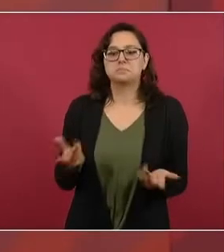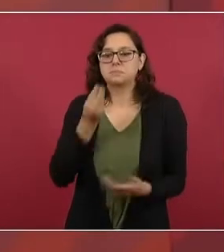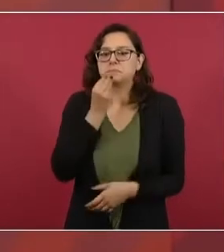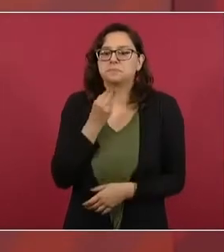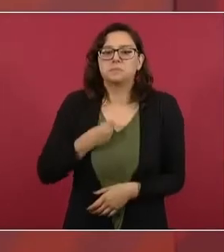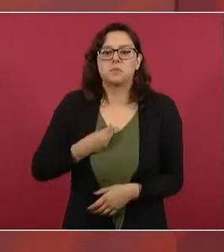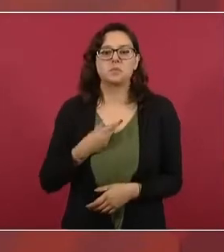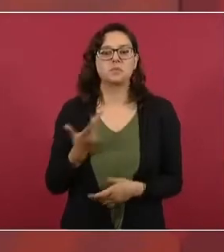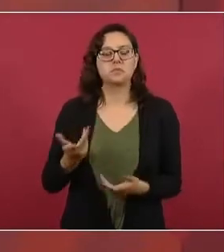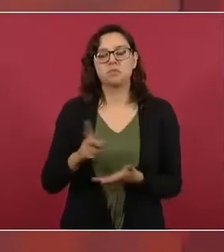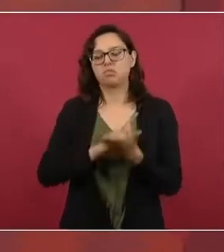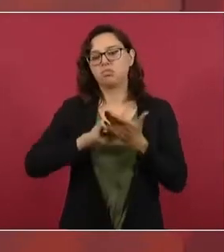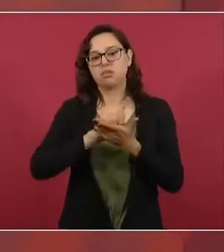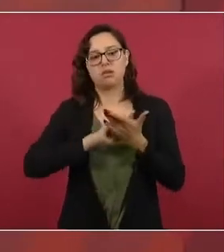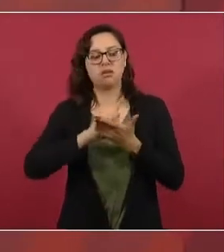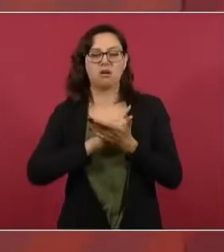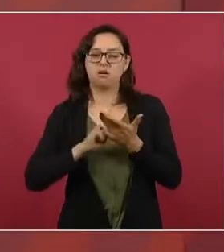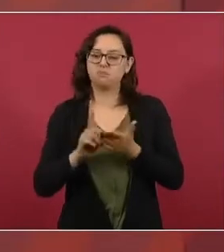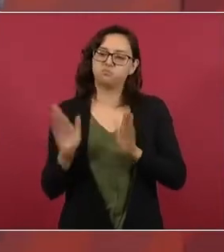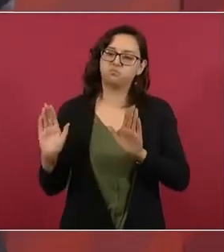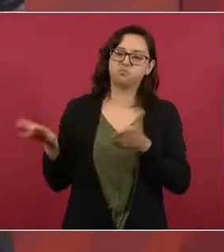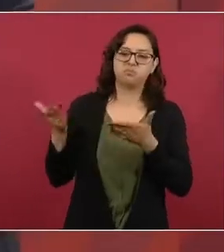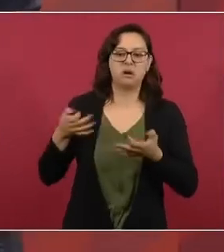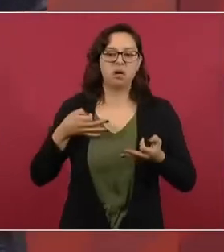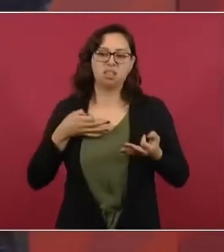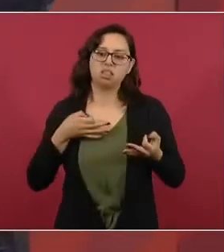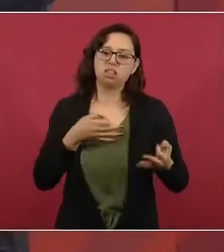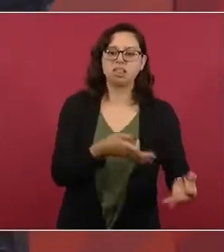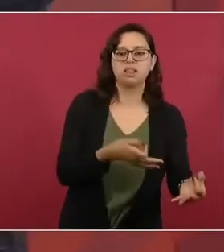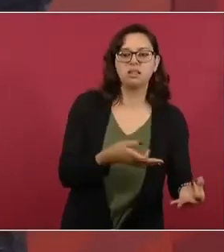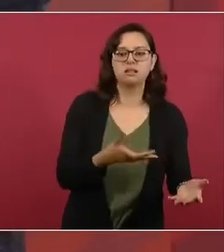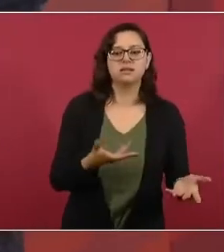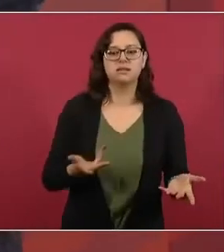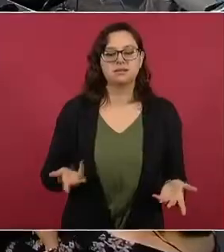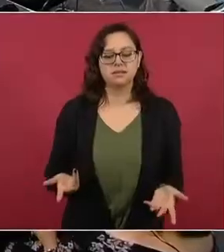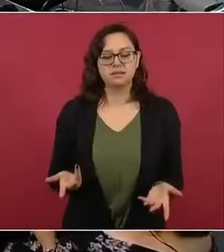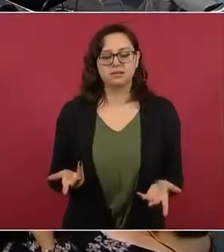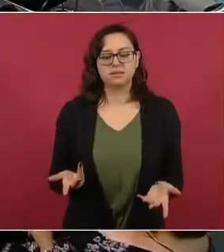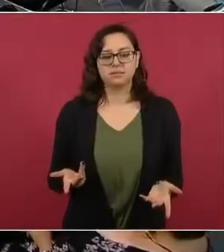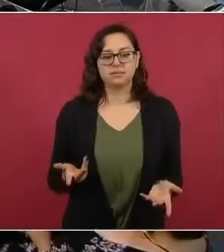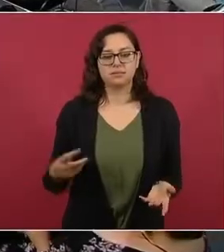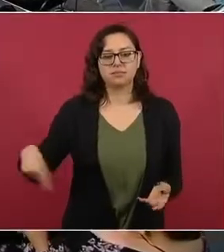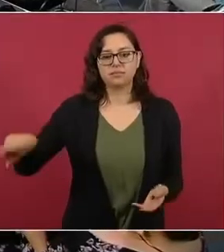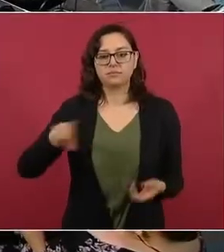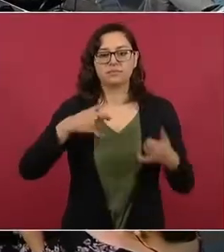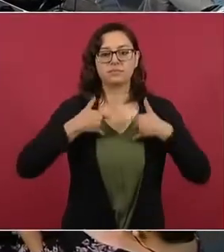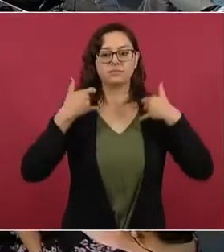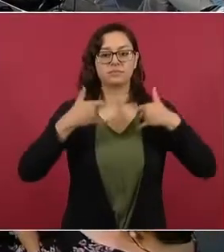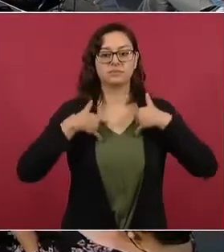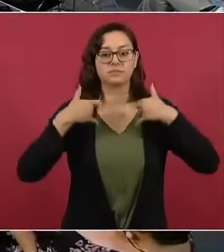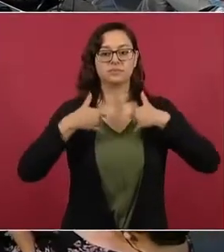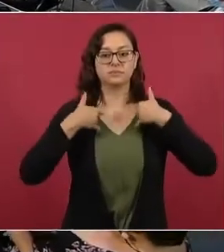Es la búsqueda de la